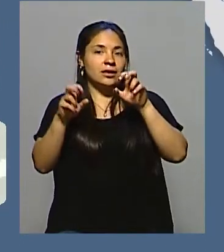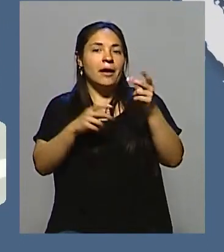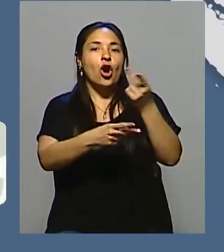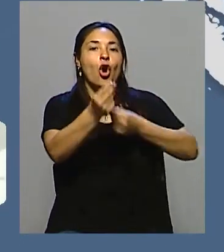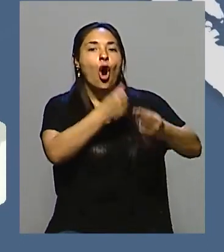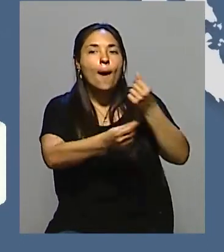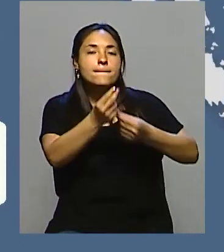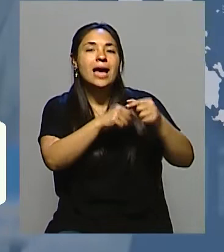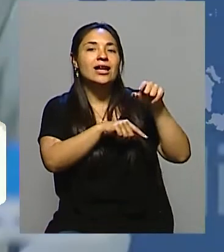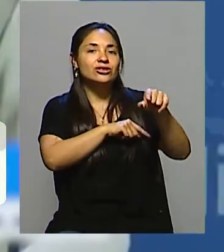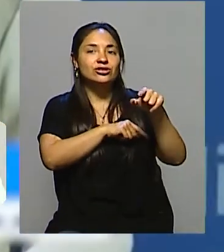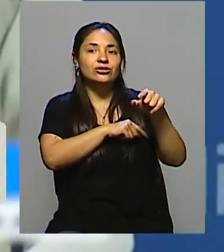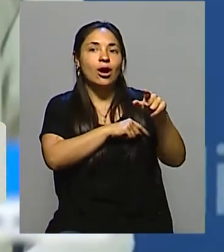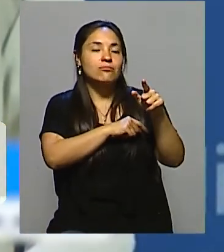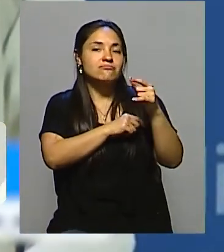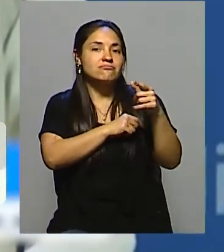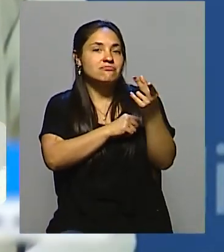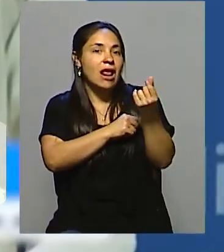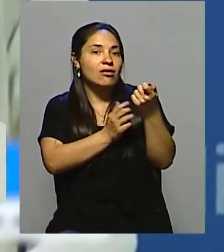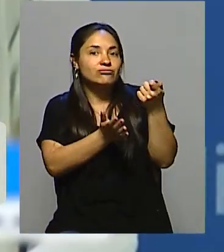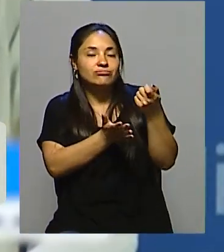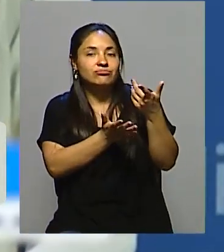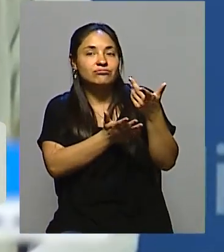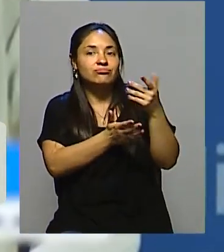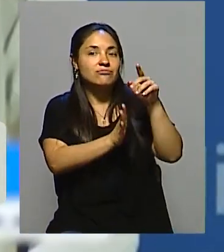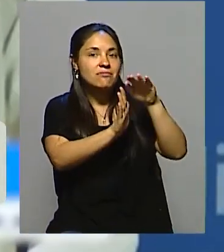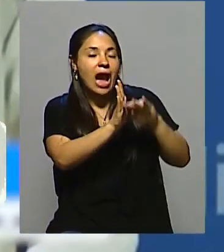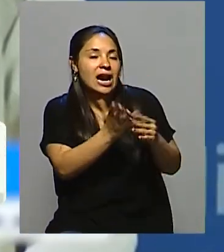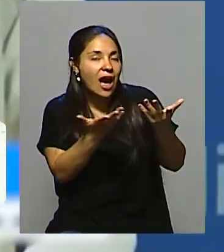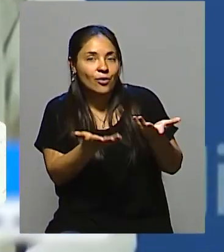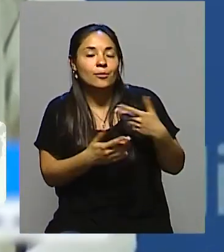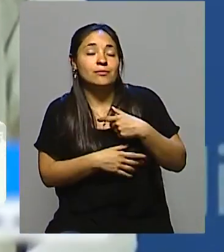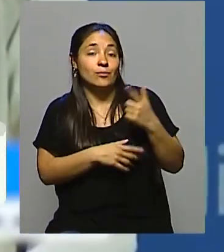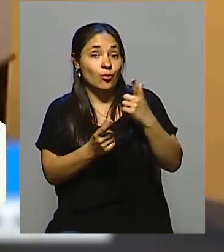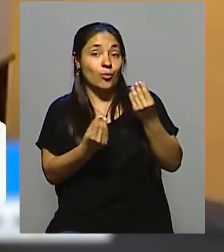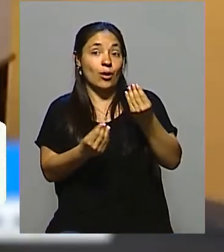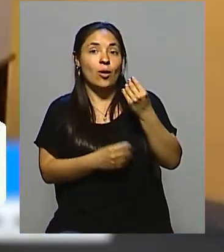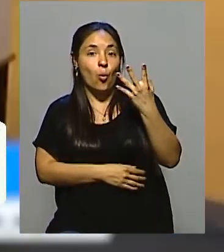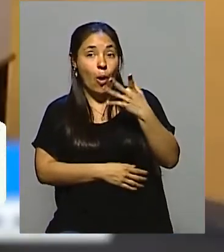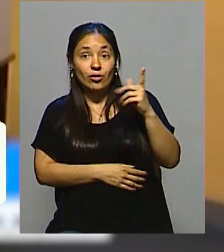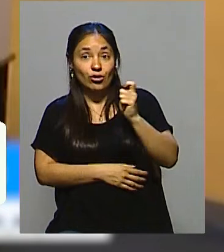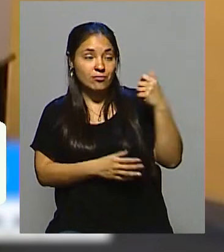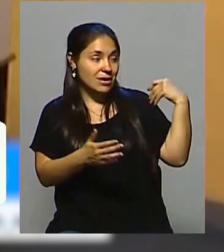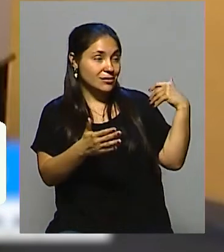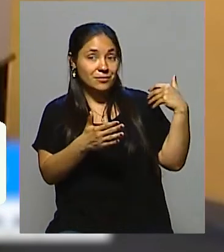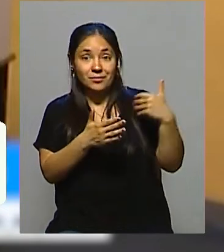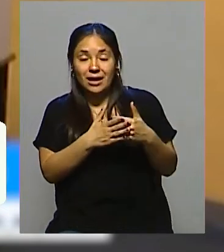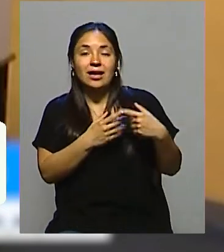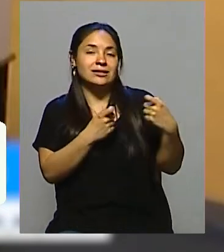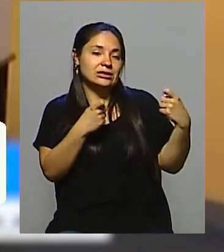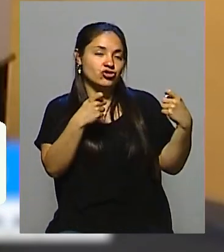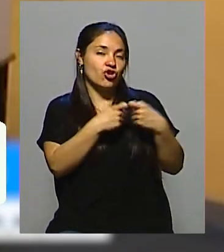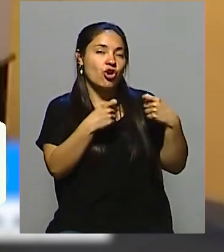los precios se habían bajado? Simplemente porque en estos últimos 4 meses la ENI tuvo ganancias